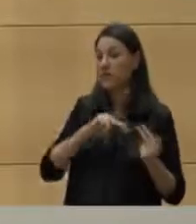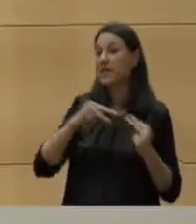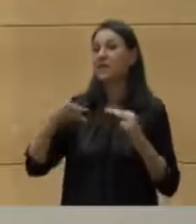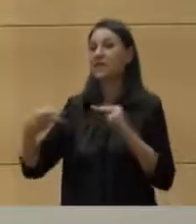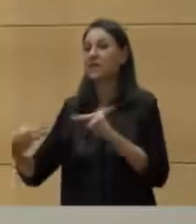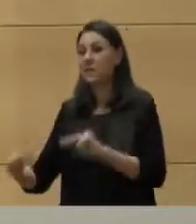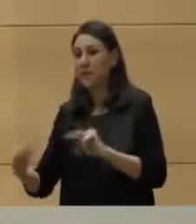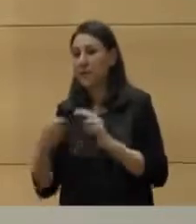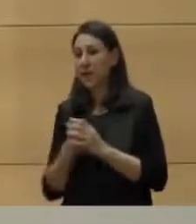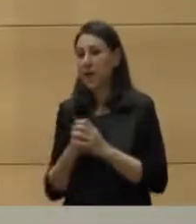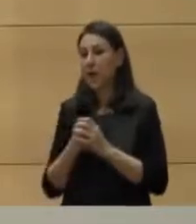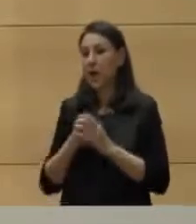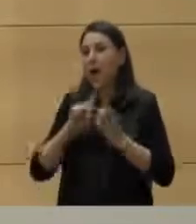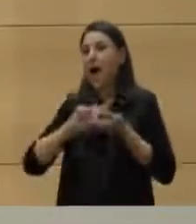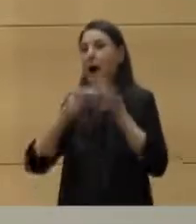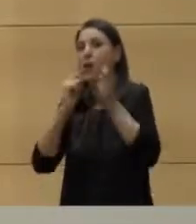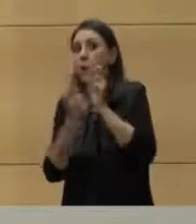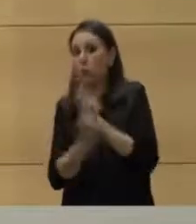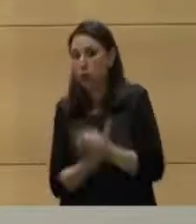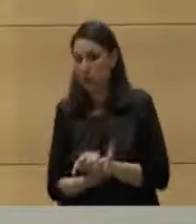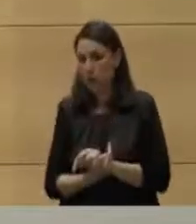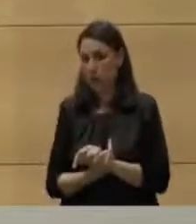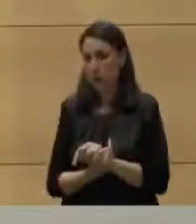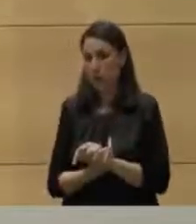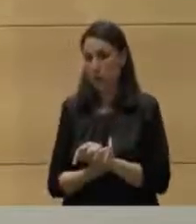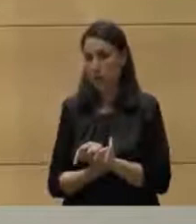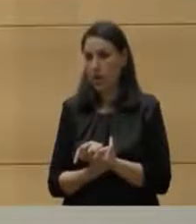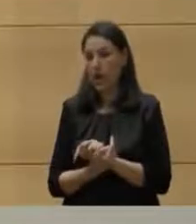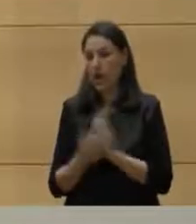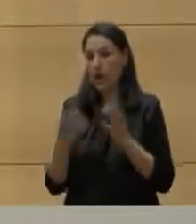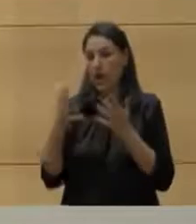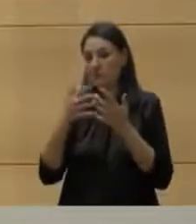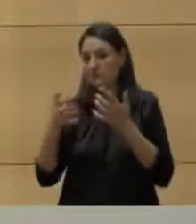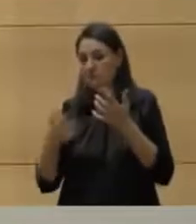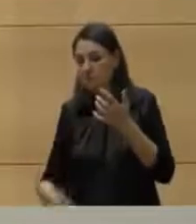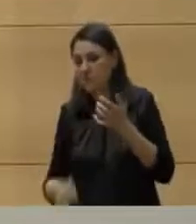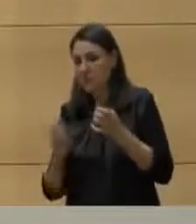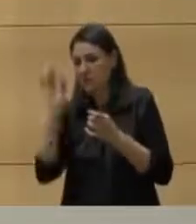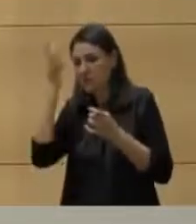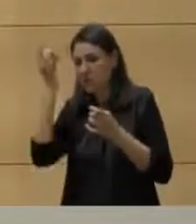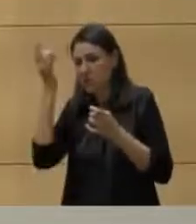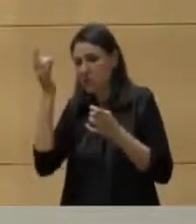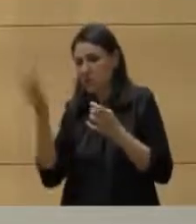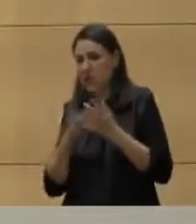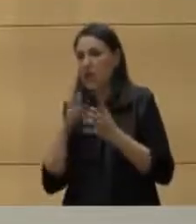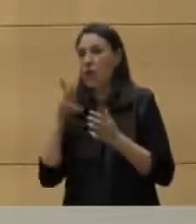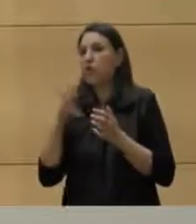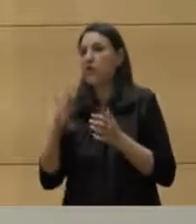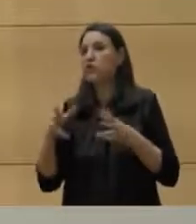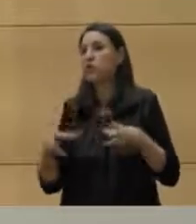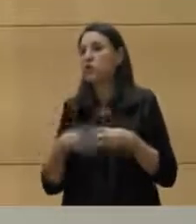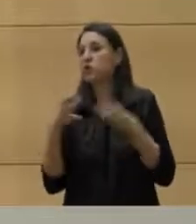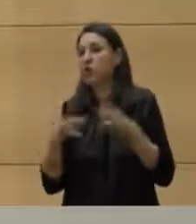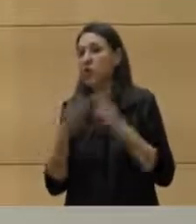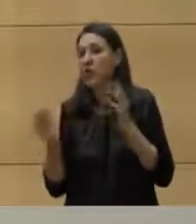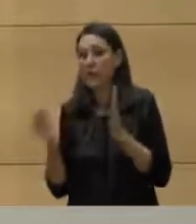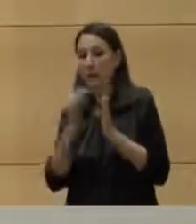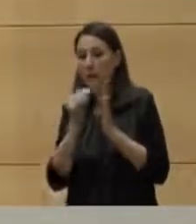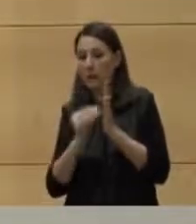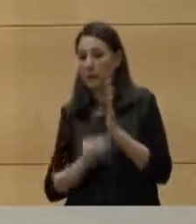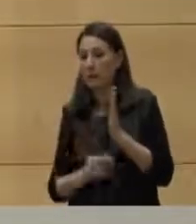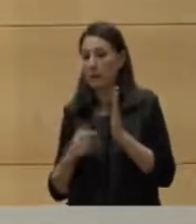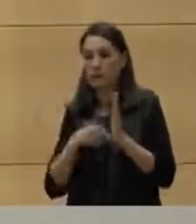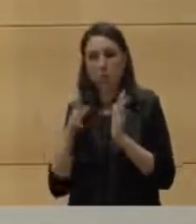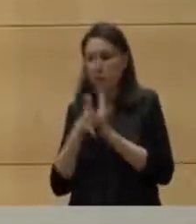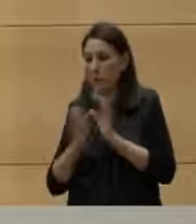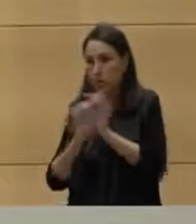un sentido opuesto a esa especie de disparate que suponen los llamados derechos sociales en la Constitución. Así de